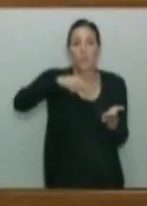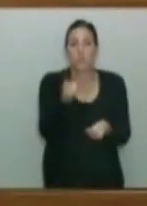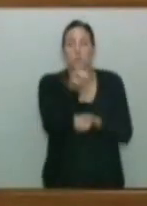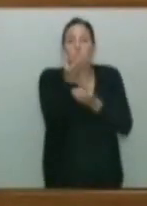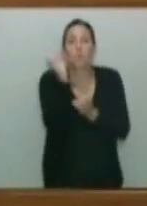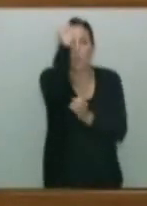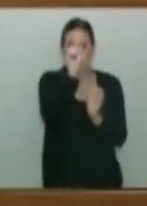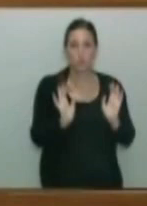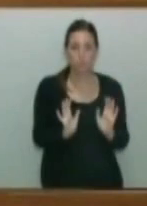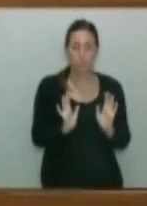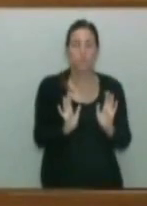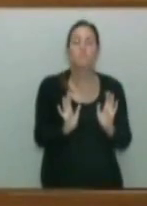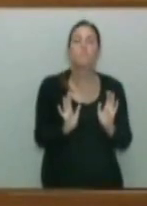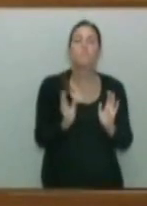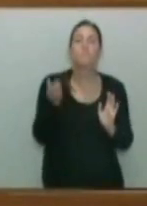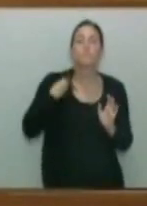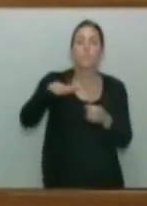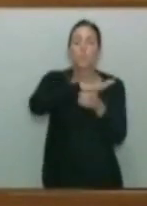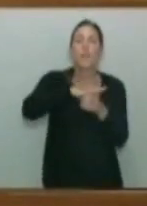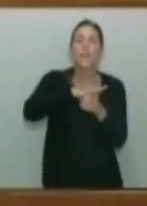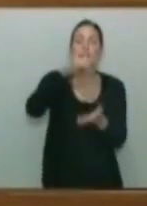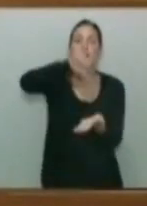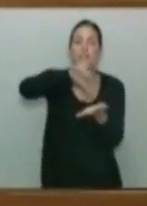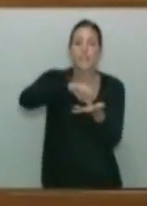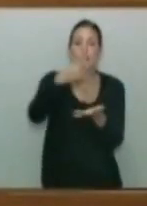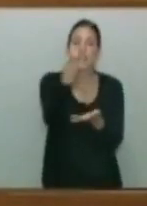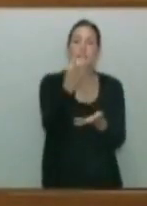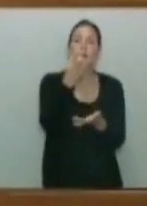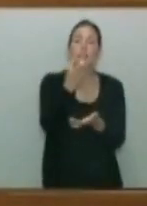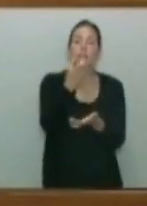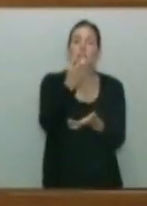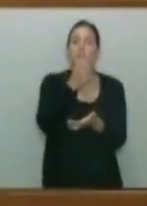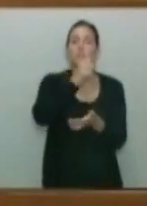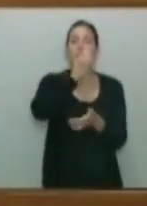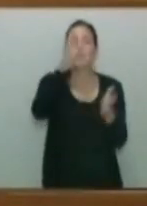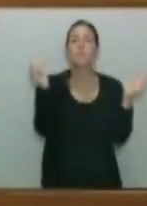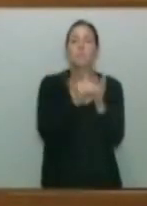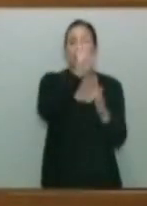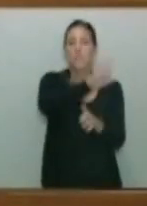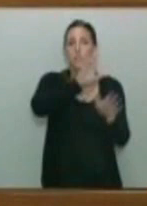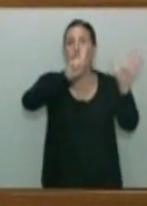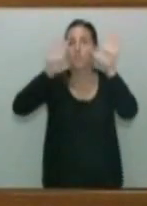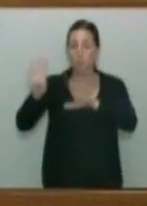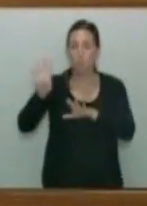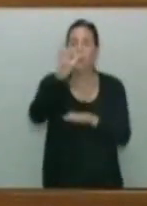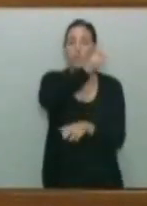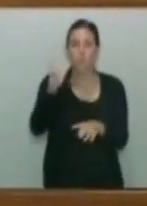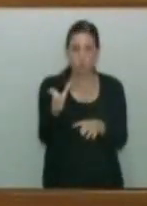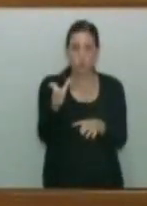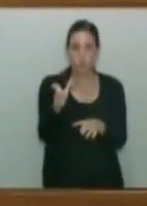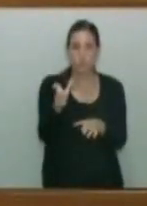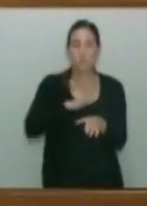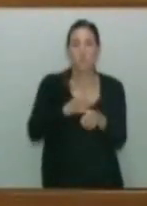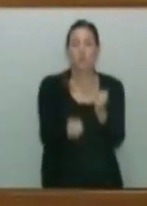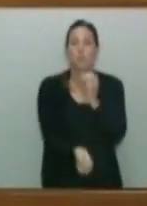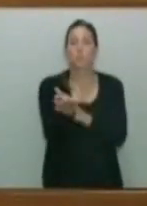la circunscripción central se necesita el voto de 10.564 asturianos para obtener derecho a un diputado, a un escaño en esta Cámara. En